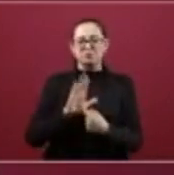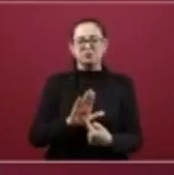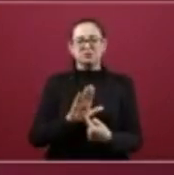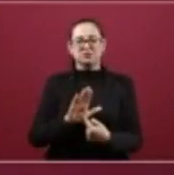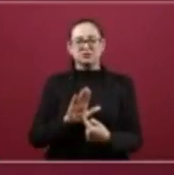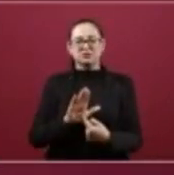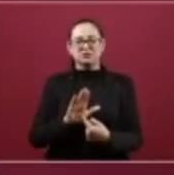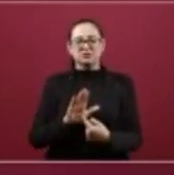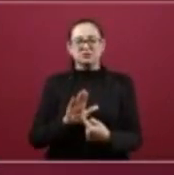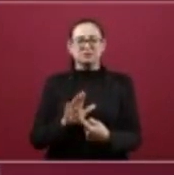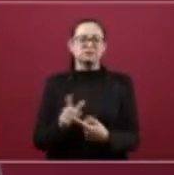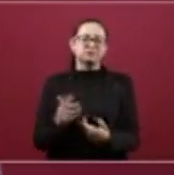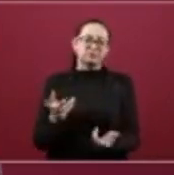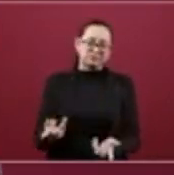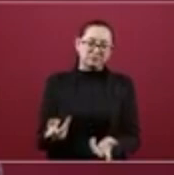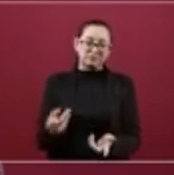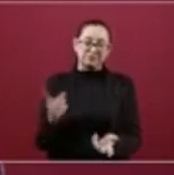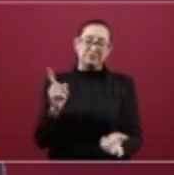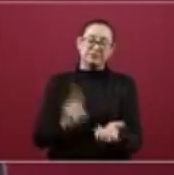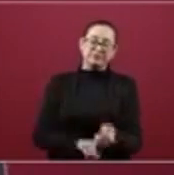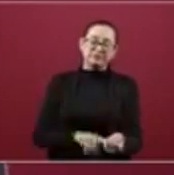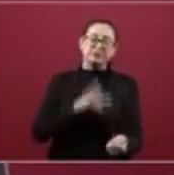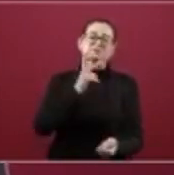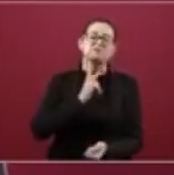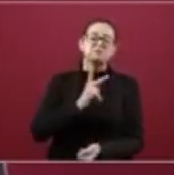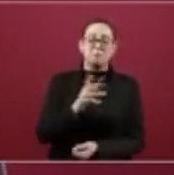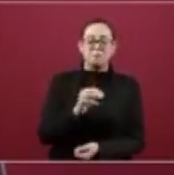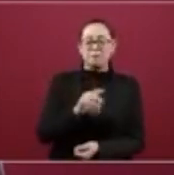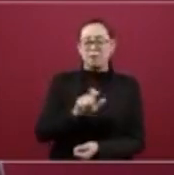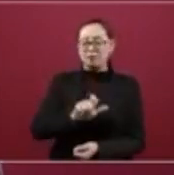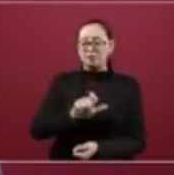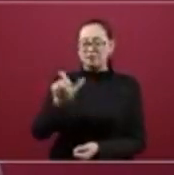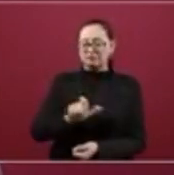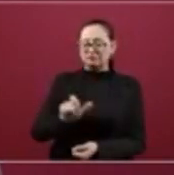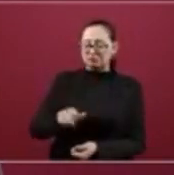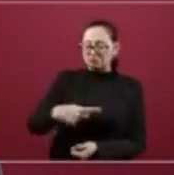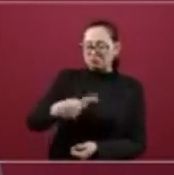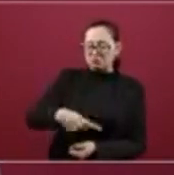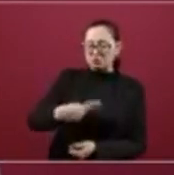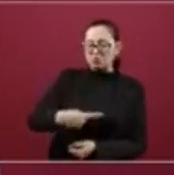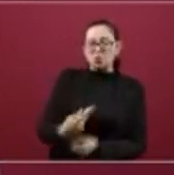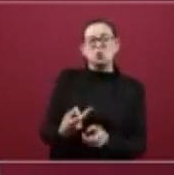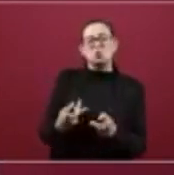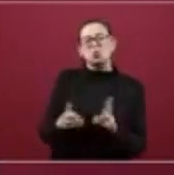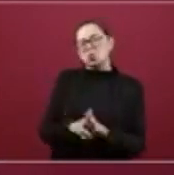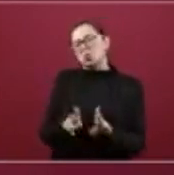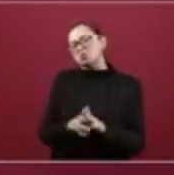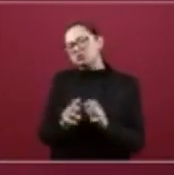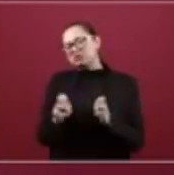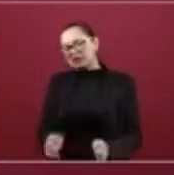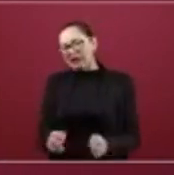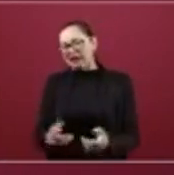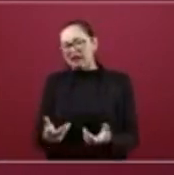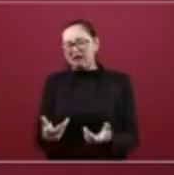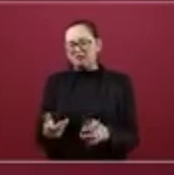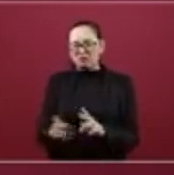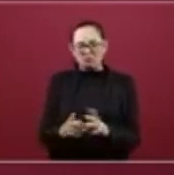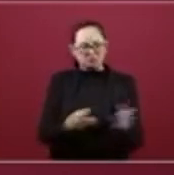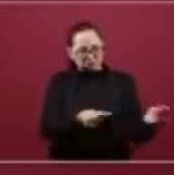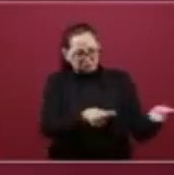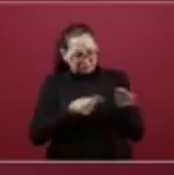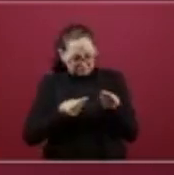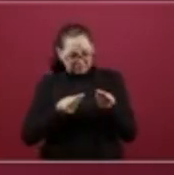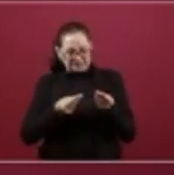la industria petrolera nacional, ¿Y qué estamos haciendo para